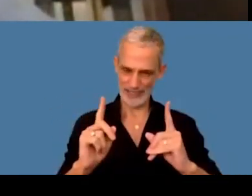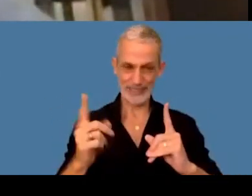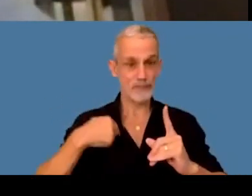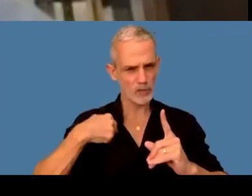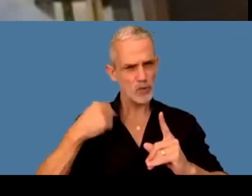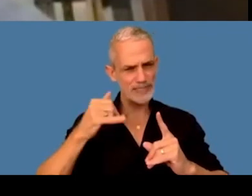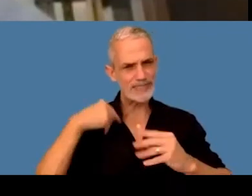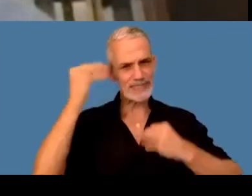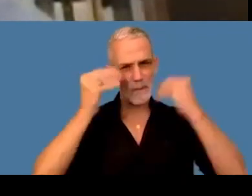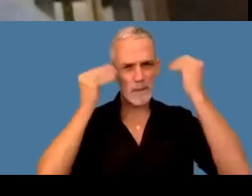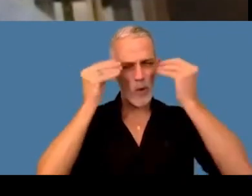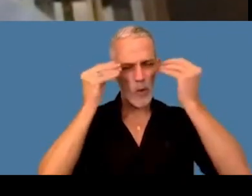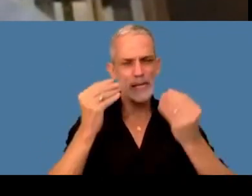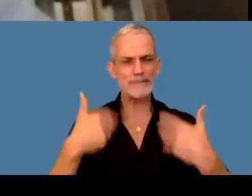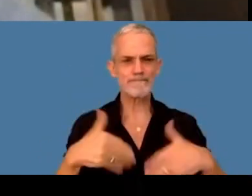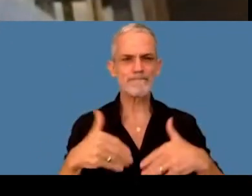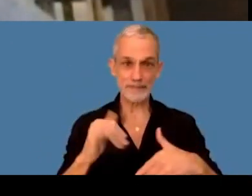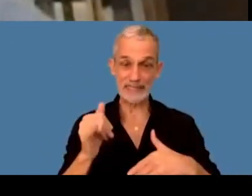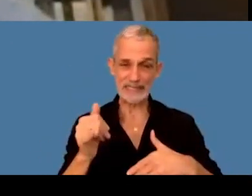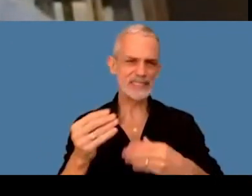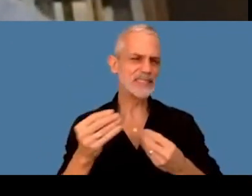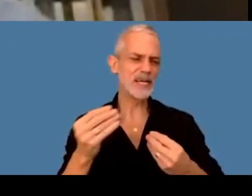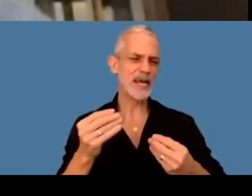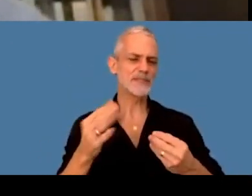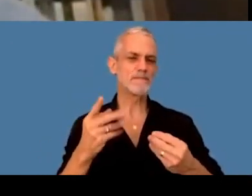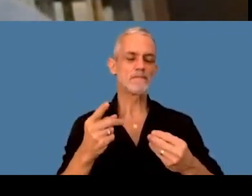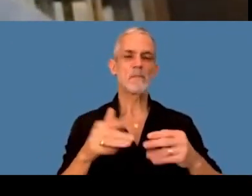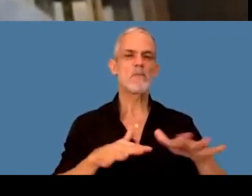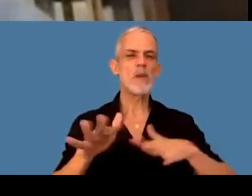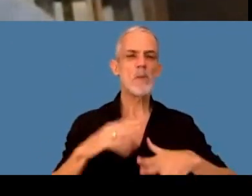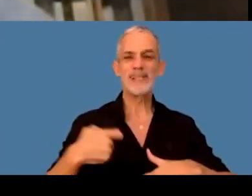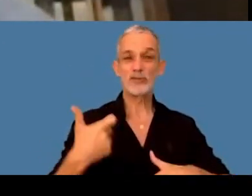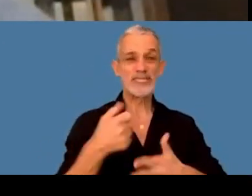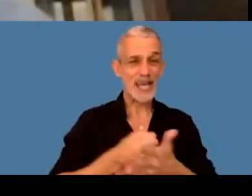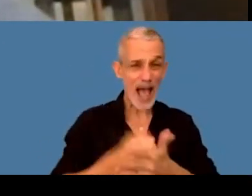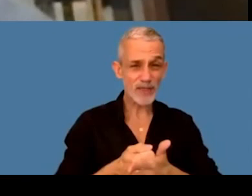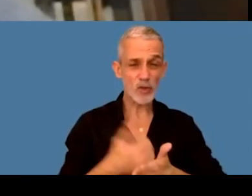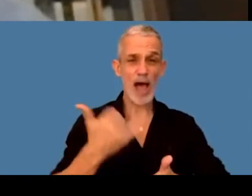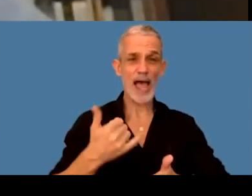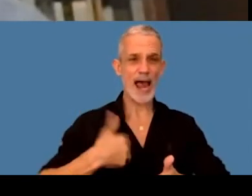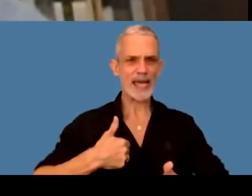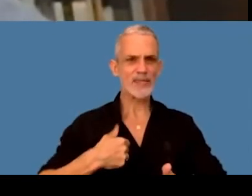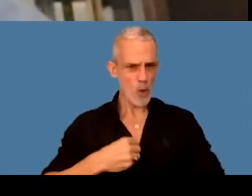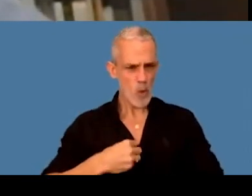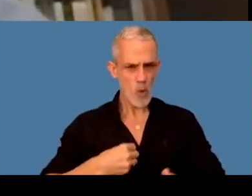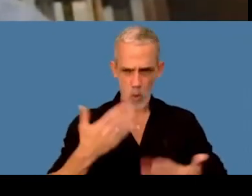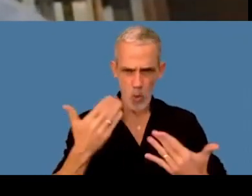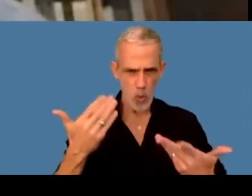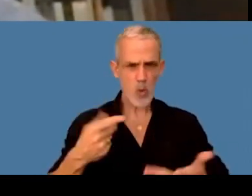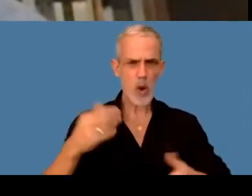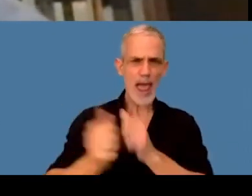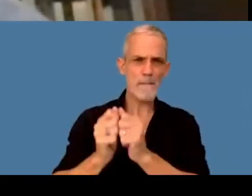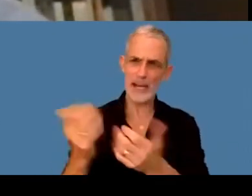preocupa, por sobre todas las cosas, es que el movimiento sindical argentino tiene una voluntad de diálogo con el